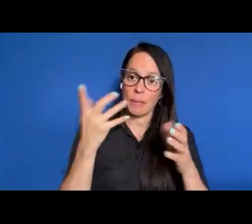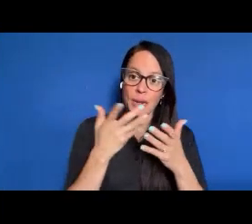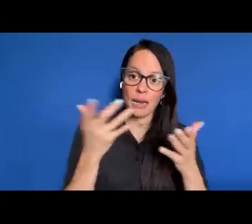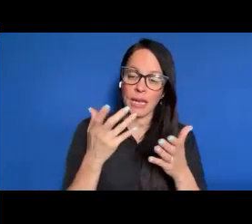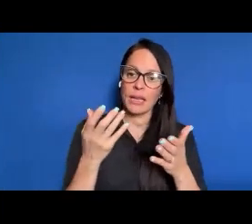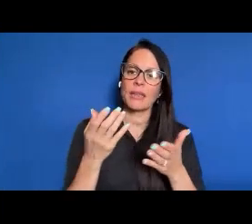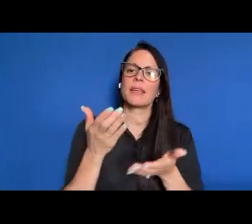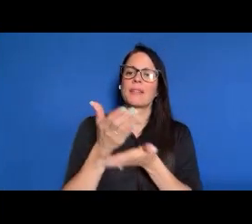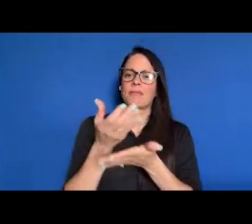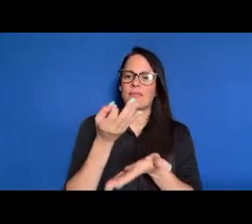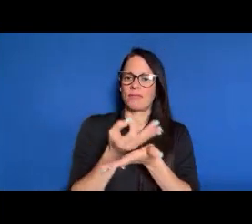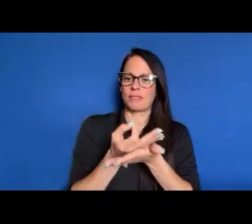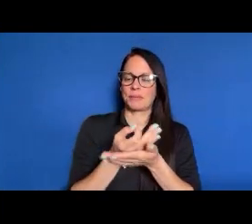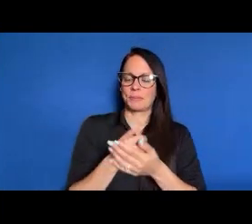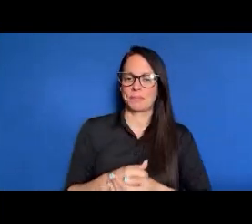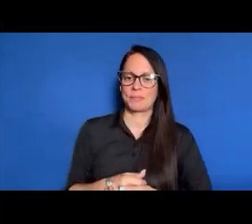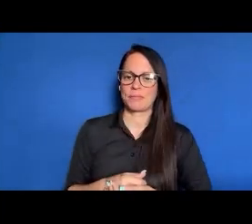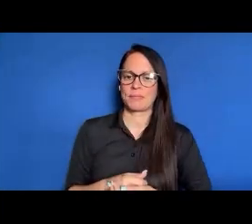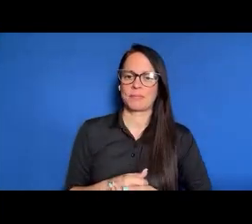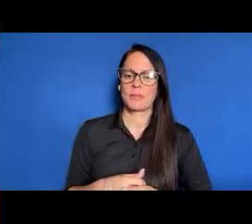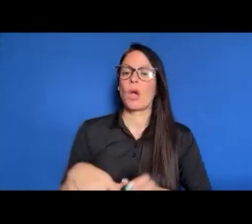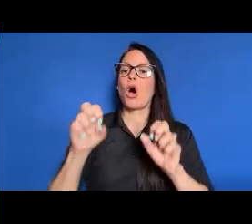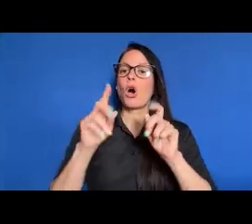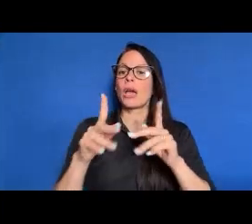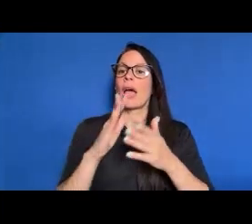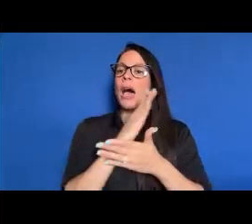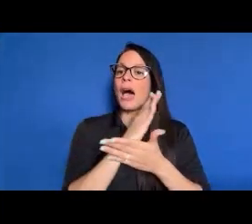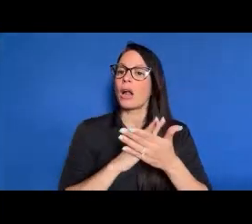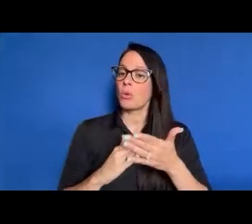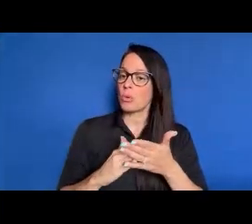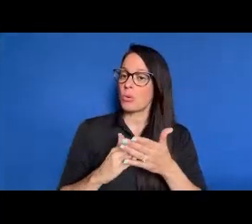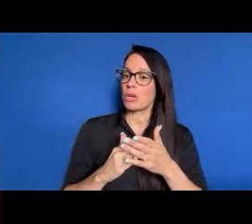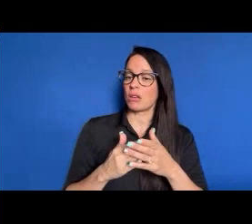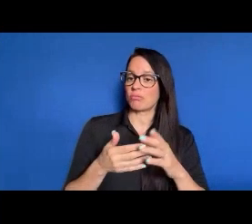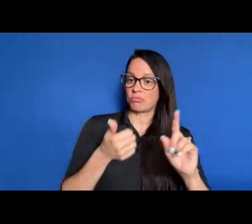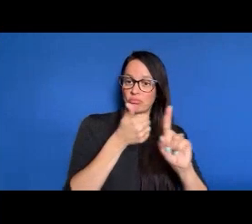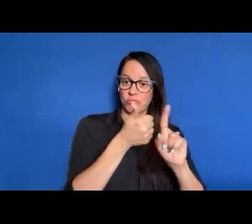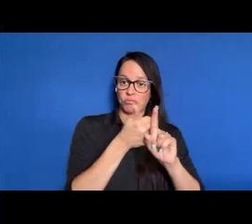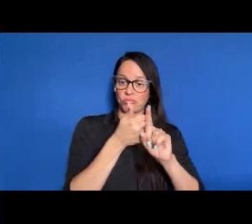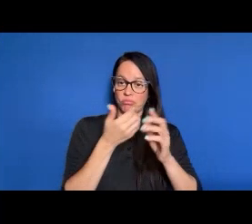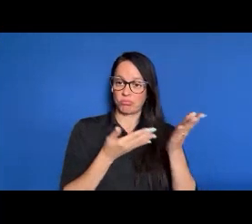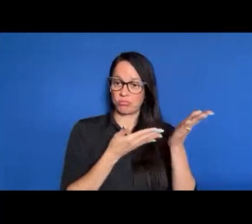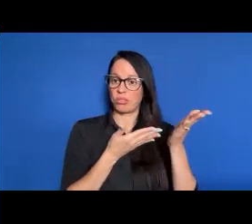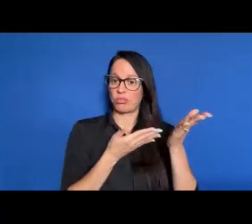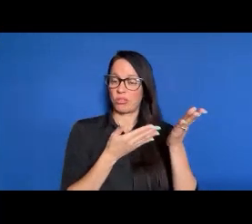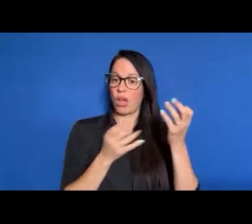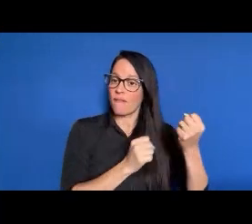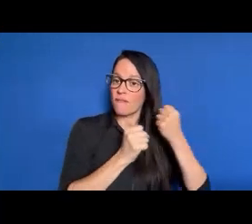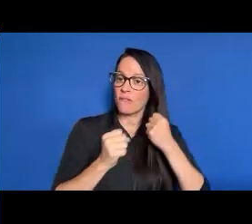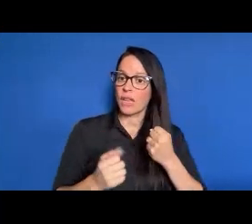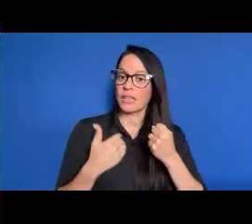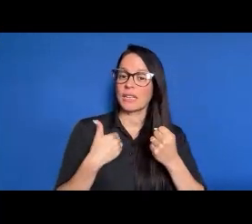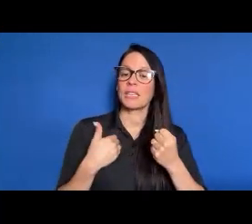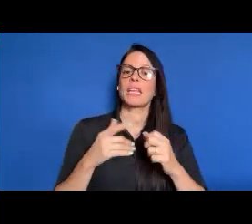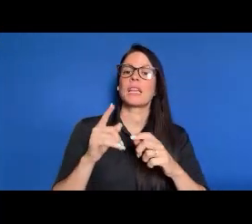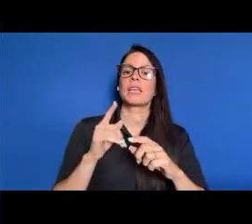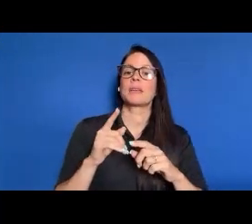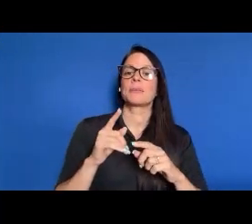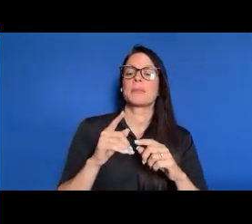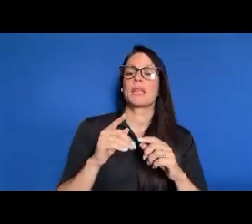Ahora bien, ¿cuáles eran algunas de las fortalezas que al momento tanto el comité revisor como el comité que acompañó en el